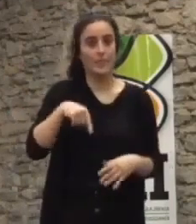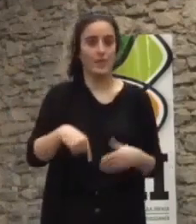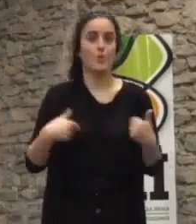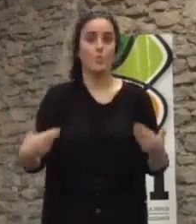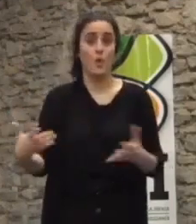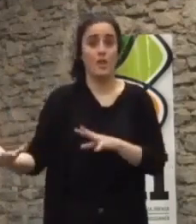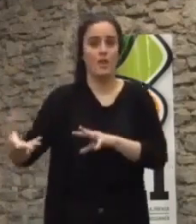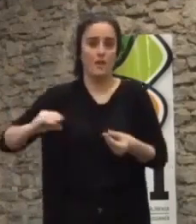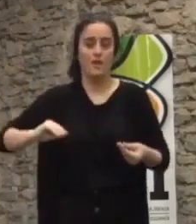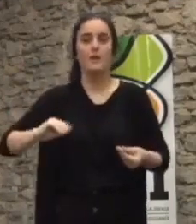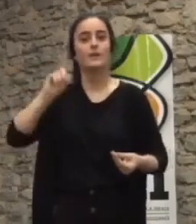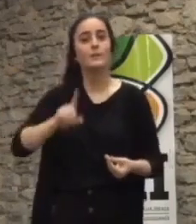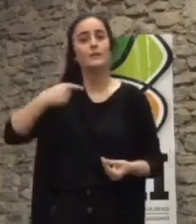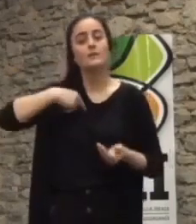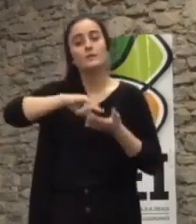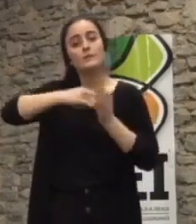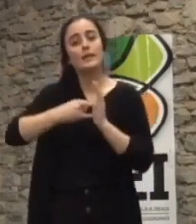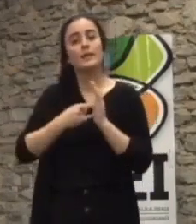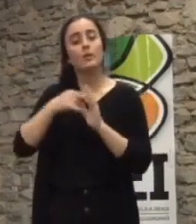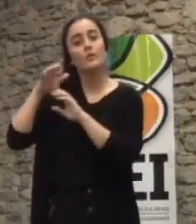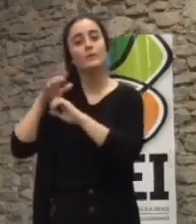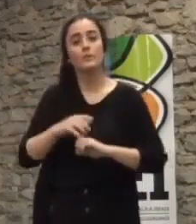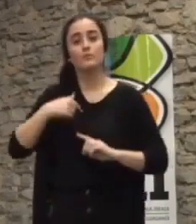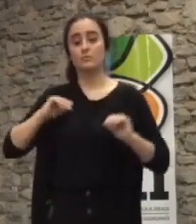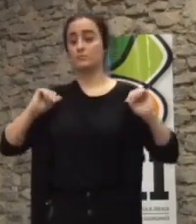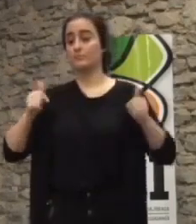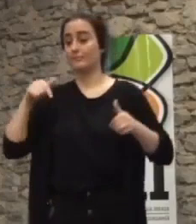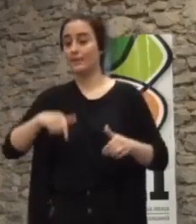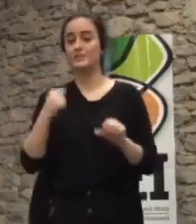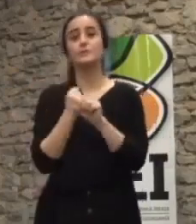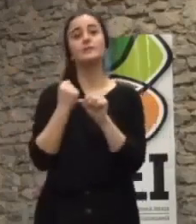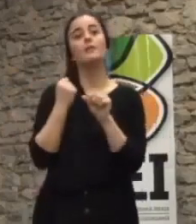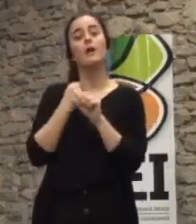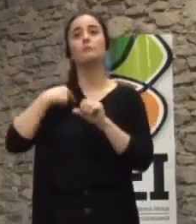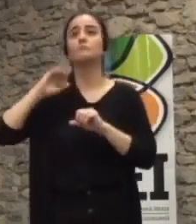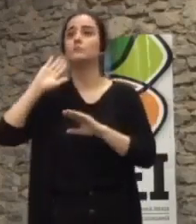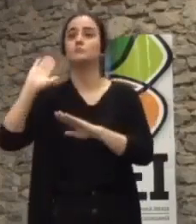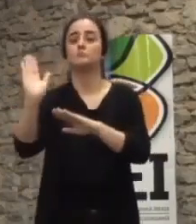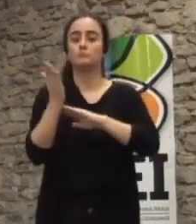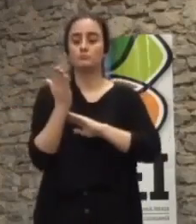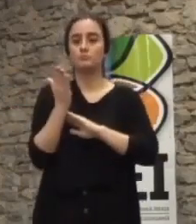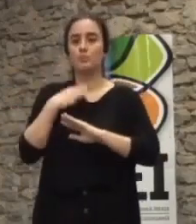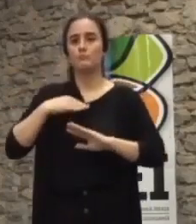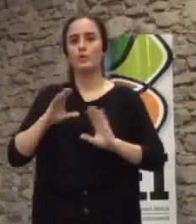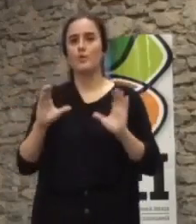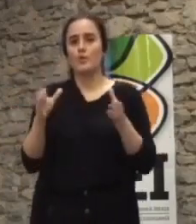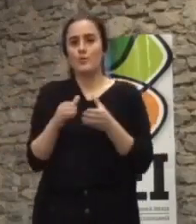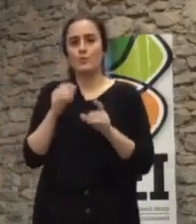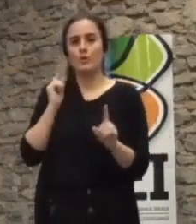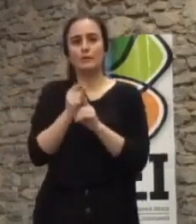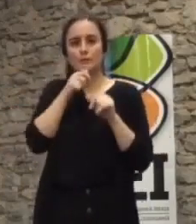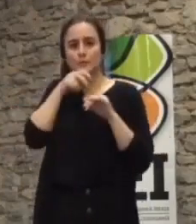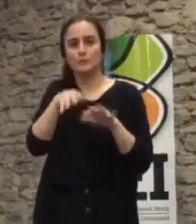como técnico de discriminación, cuando entré a trabajar en ACCEM, se me presentó la posibilidad de participar en el grupo antirrumores del Pilar